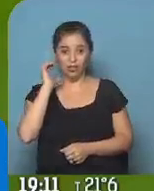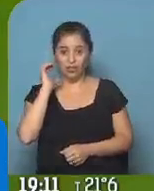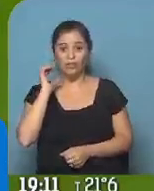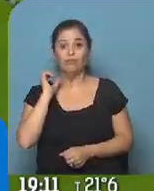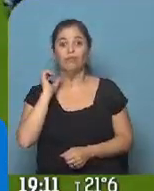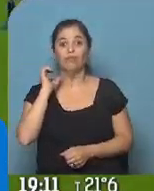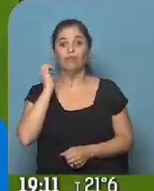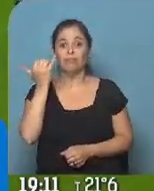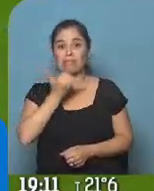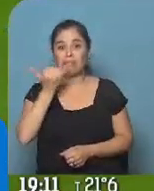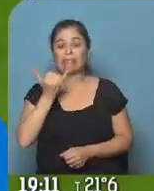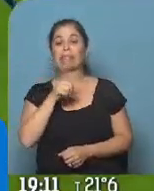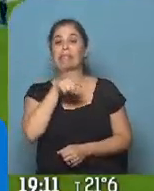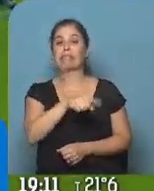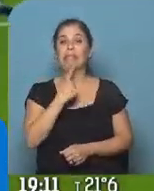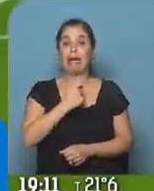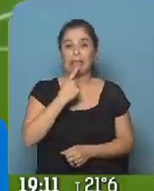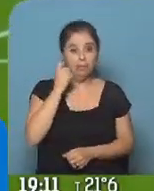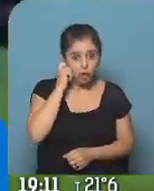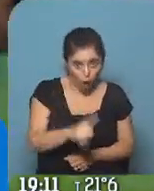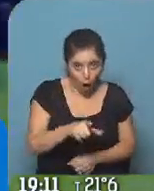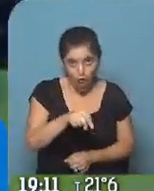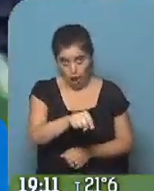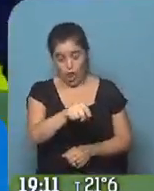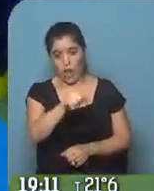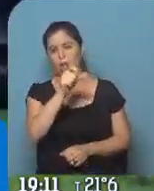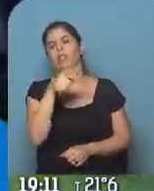gran diagonal de Borré, marcándole el pase al Titi Martínez.